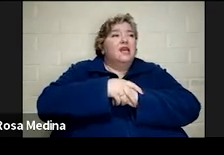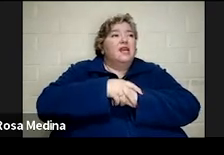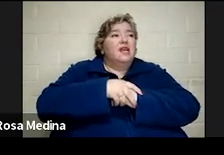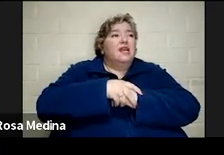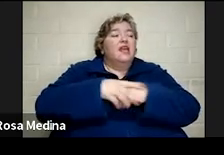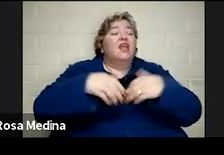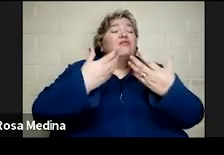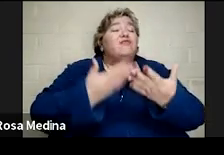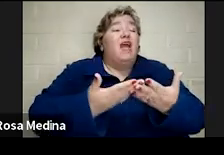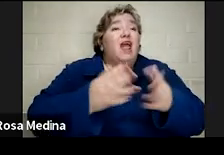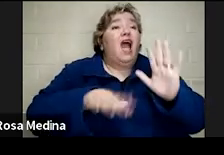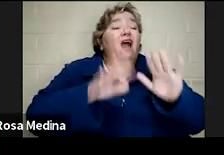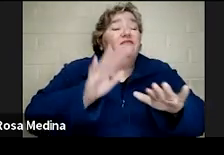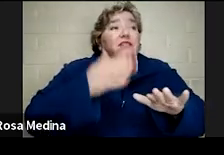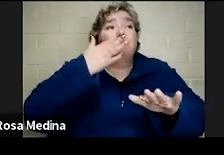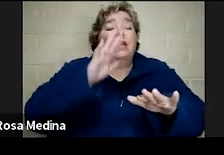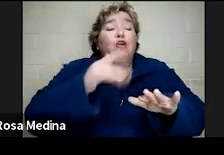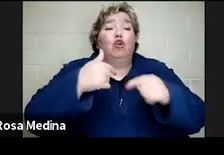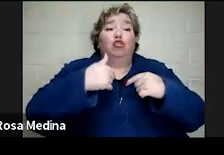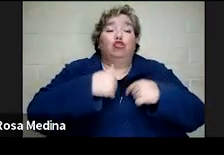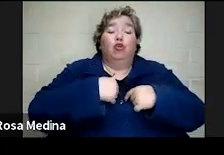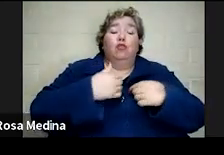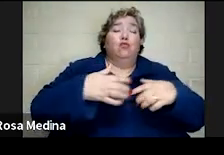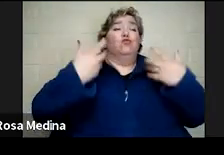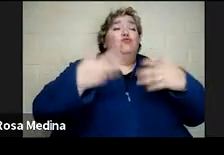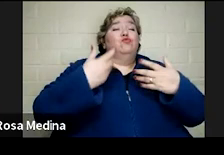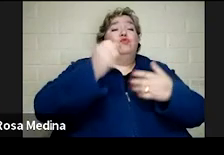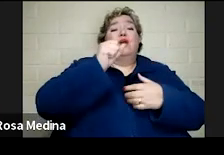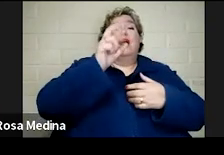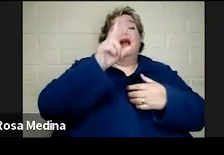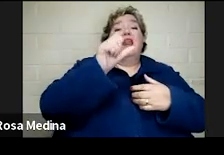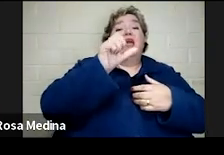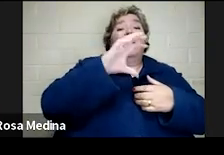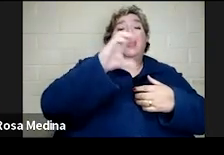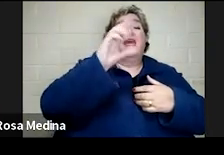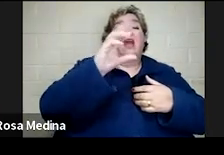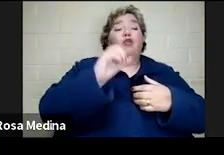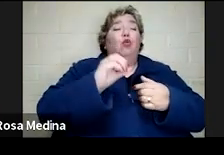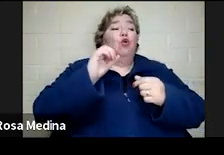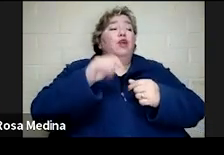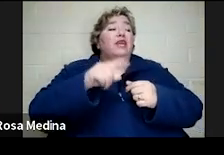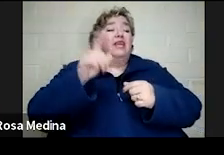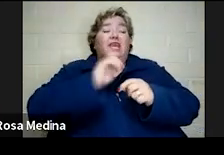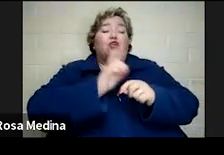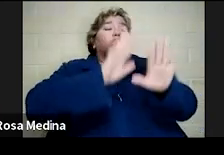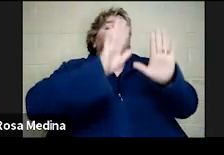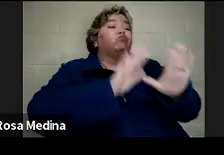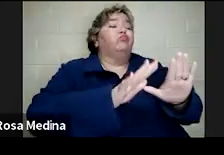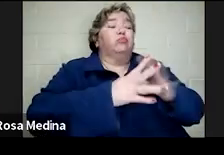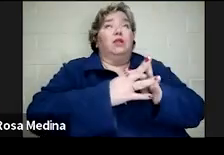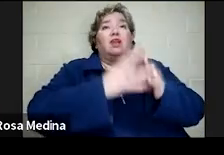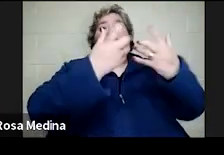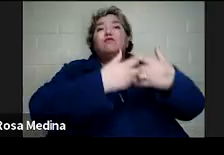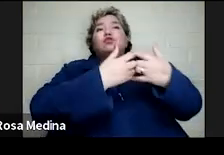de exagerado que dejar a un niño ahí para ver cómo funciona, porque tal vez si un niño que tiene